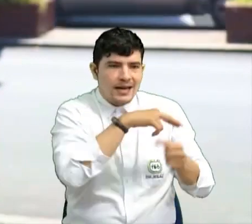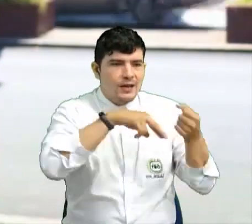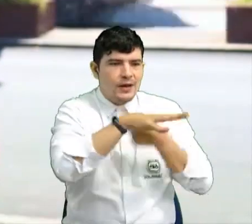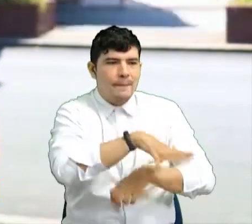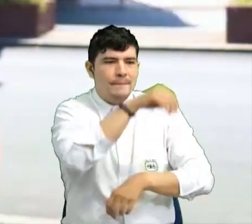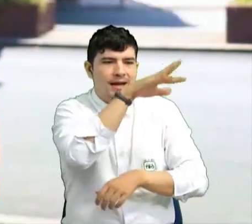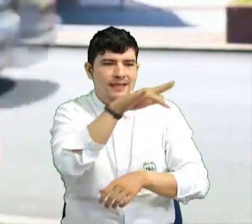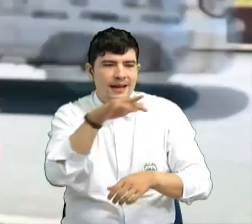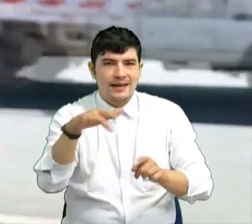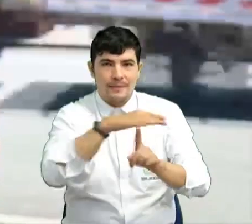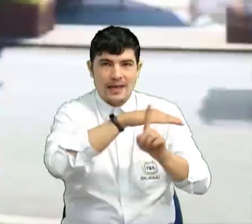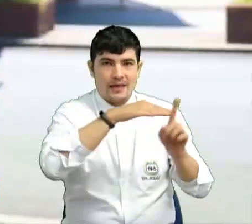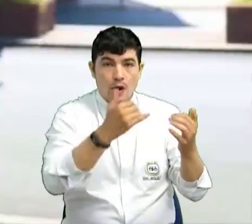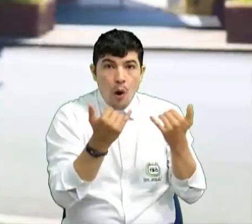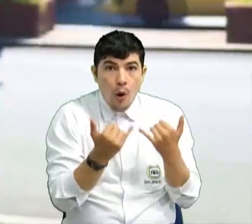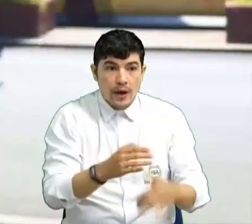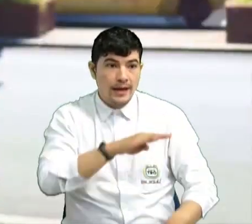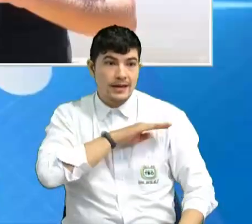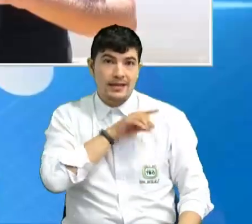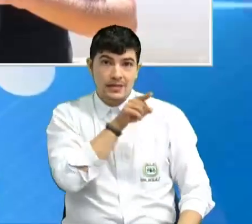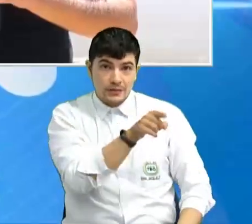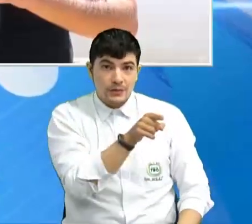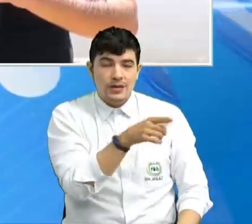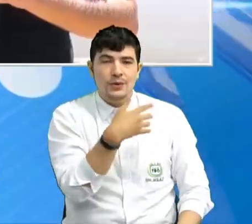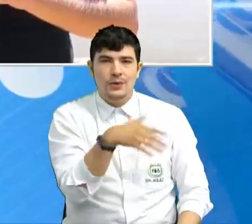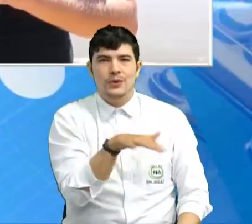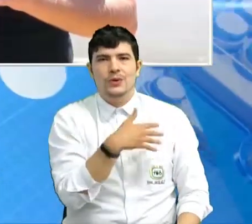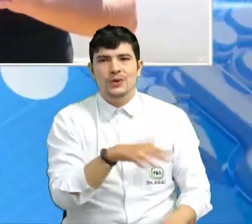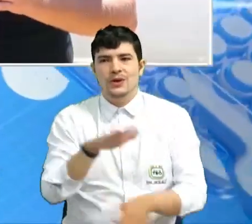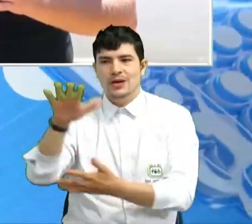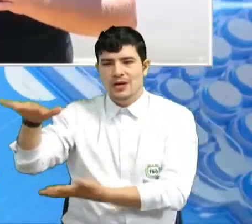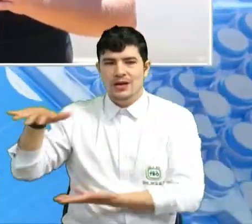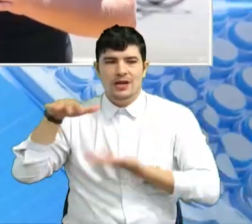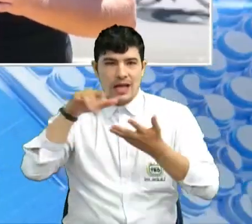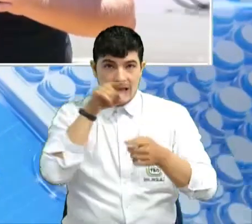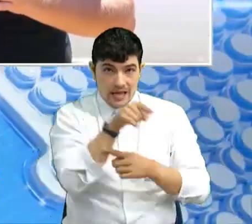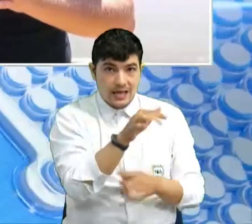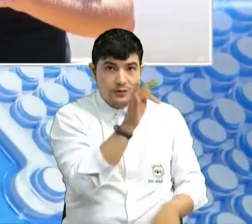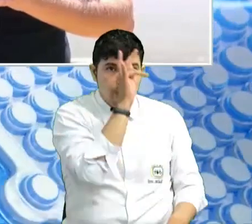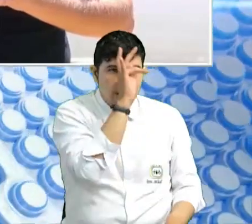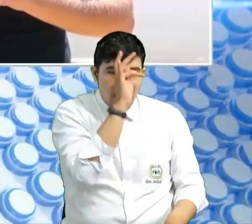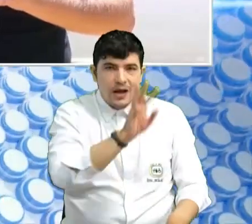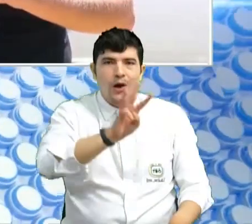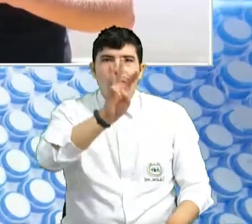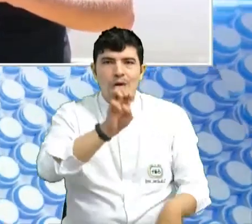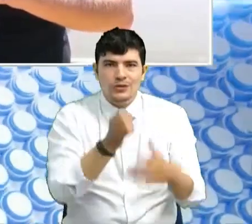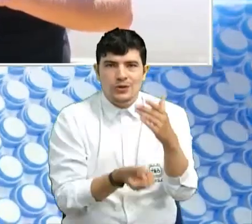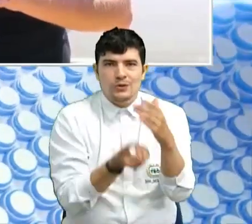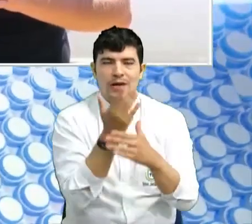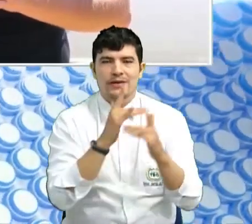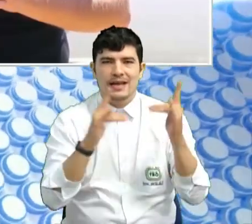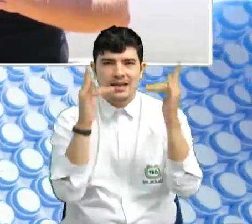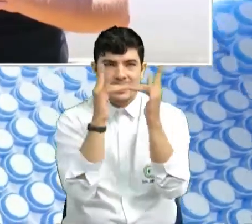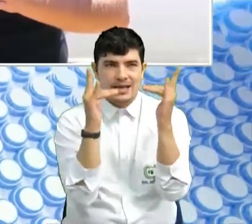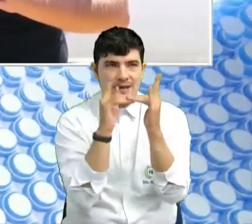hoy, gracias a una gestión realizada por el alcalde distrital, se logró que esta clínica aquí en nuestra ciudad pudiera tener 8 nuevas unidades